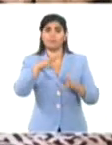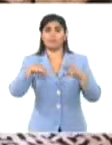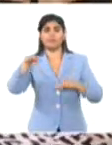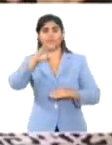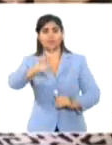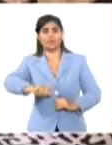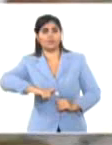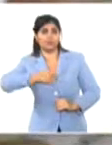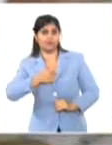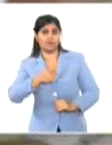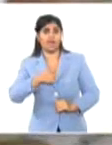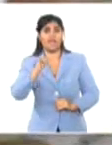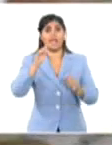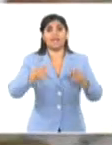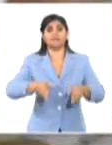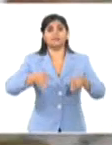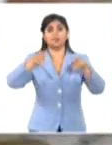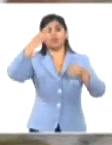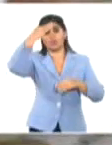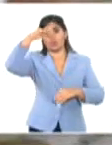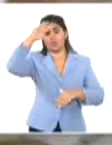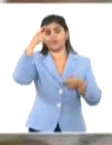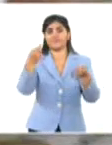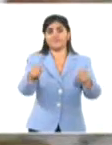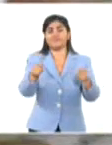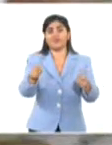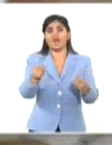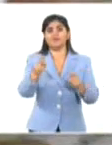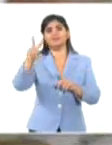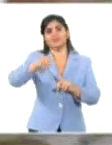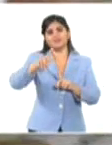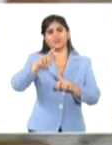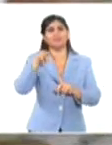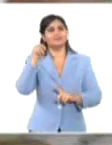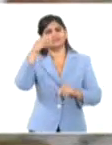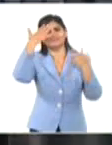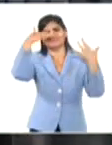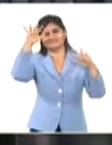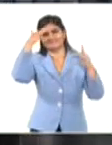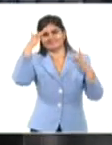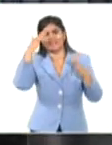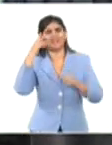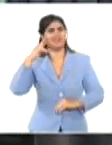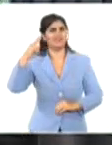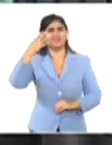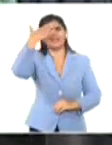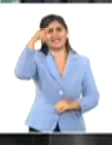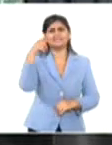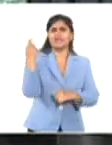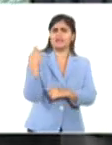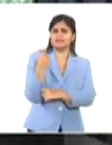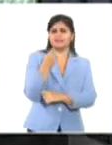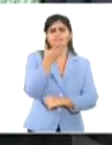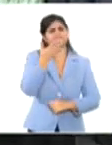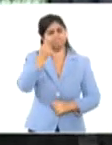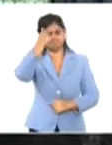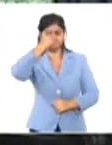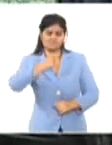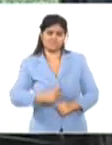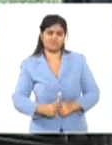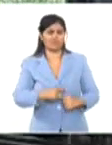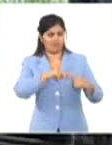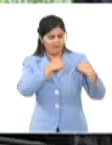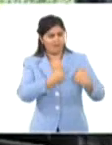Cultura y el Instituto Cubano de Radio y Televisión se enorgullecen de haber podido compartir y aprender de uno de los grandes que siempre